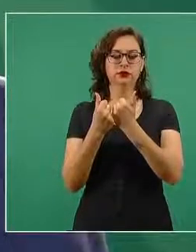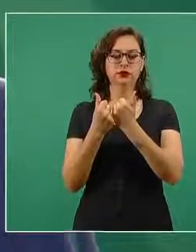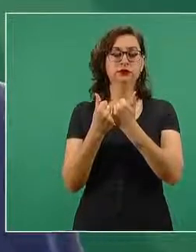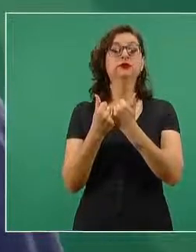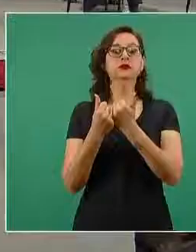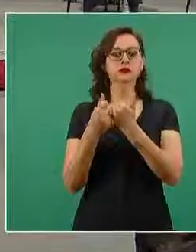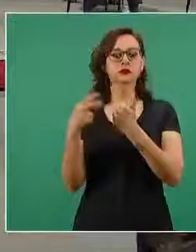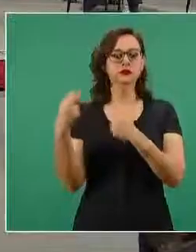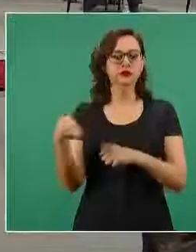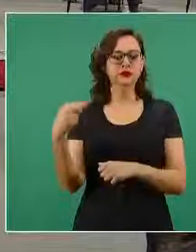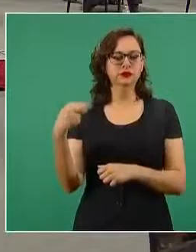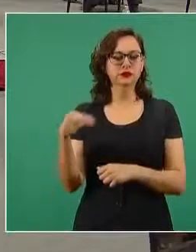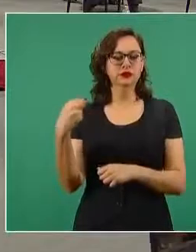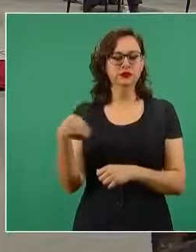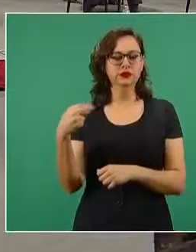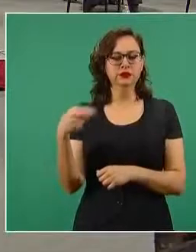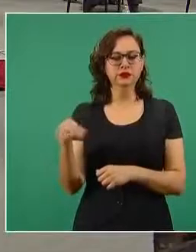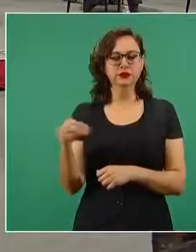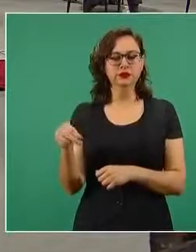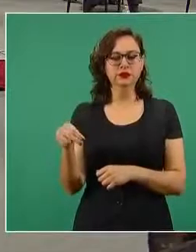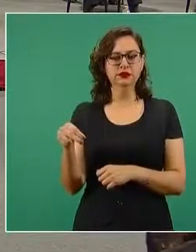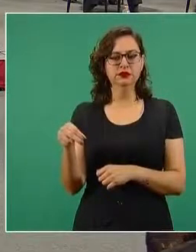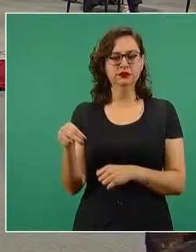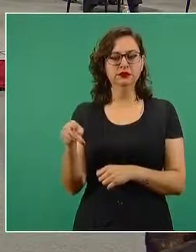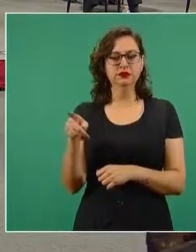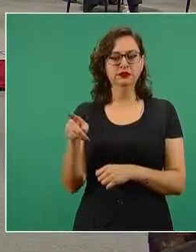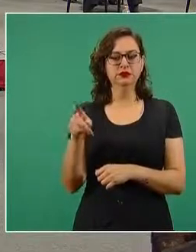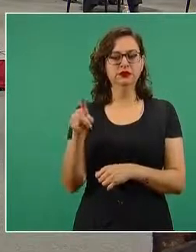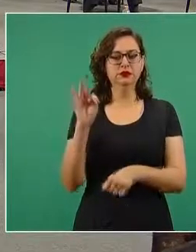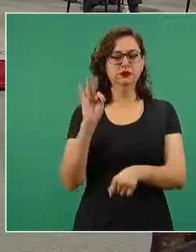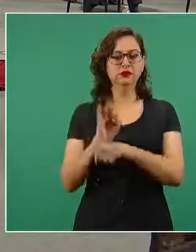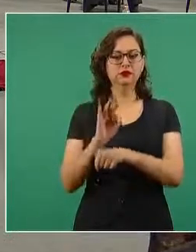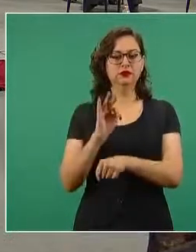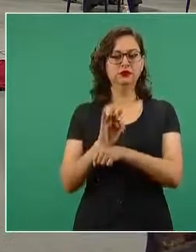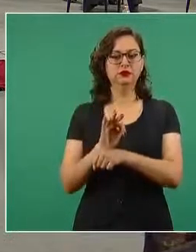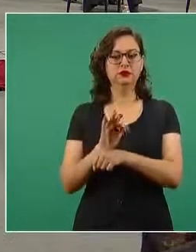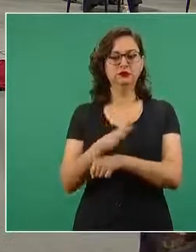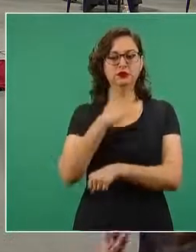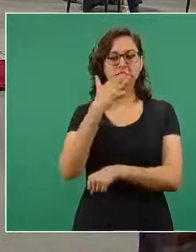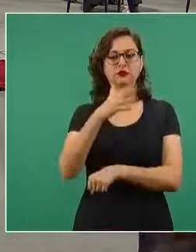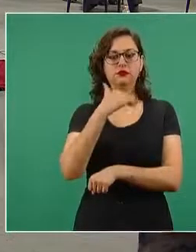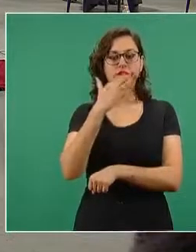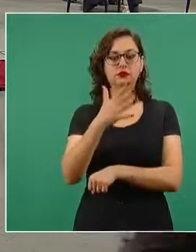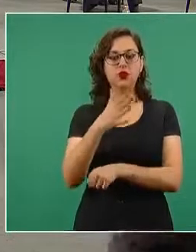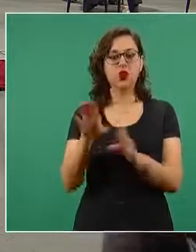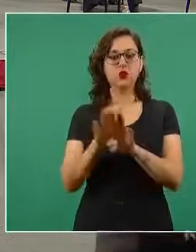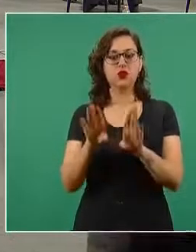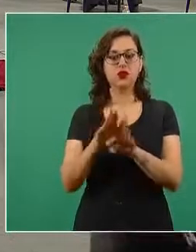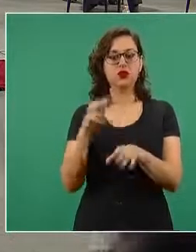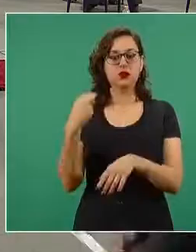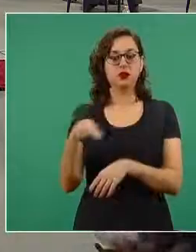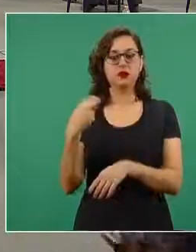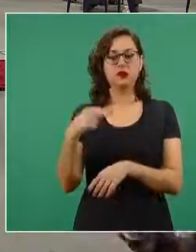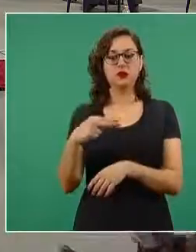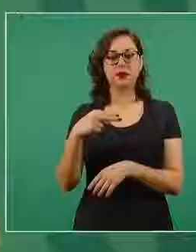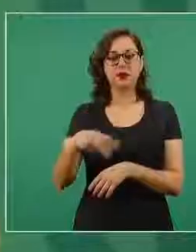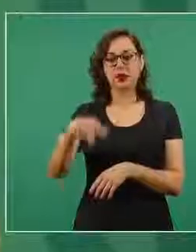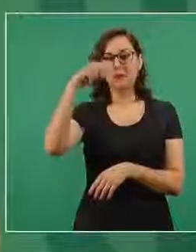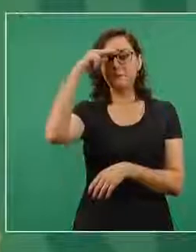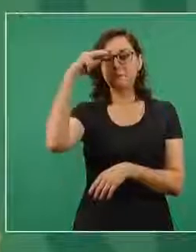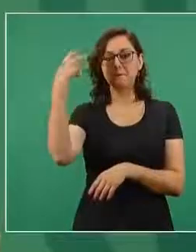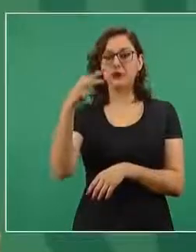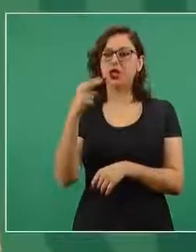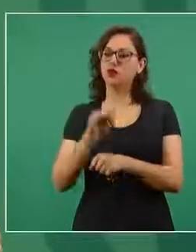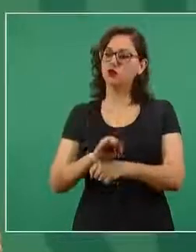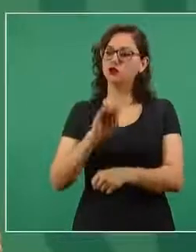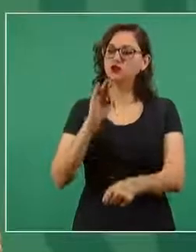¿cómo se llama la asociación? A favor de la corrupción, ¿cómo es? Mexicanos en favor de la